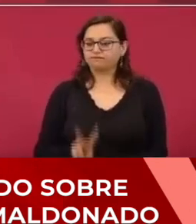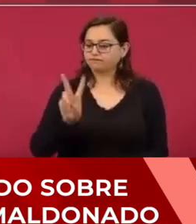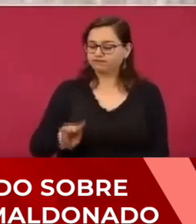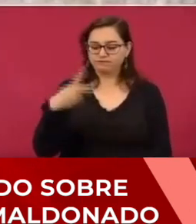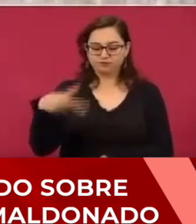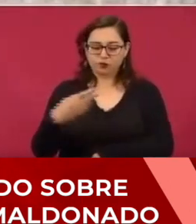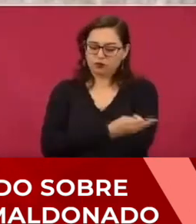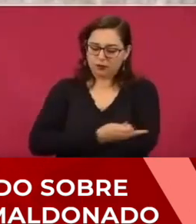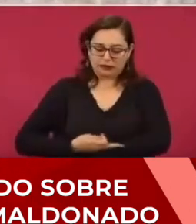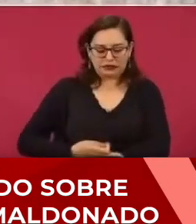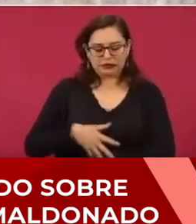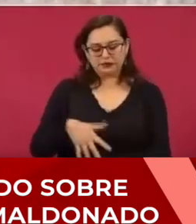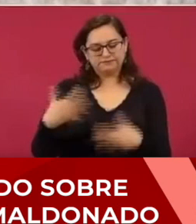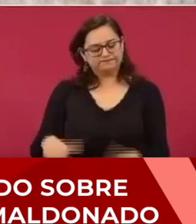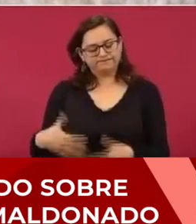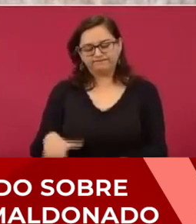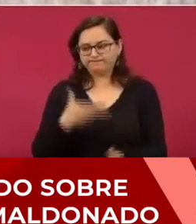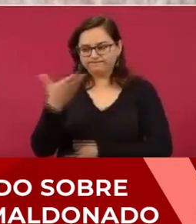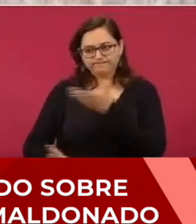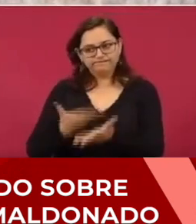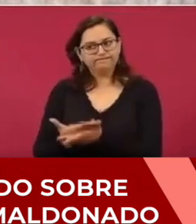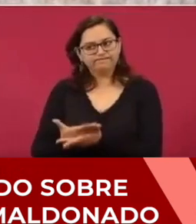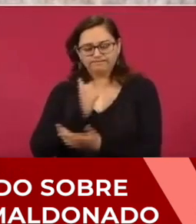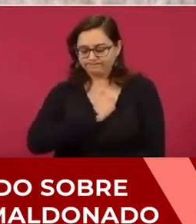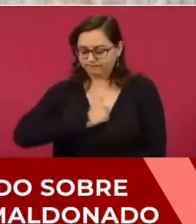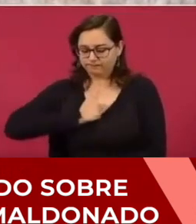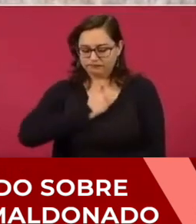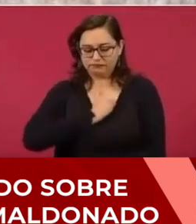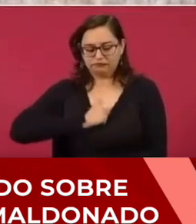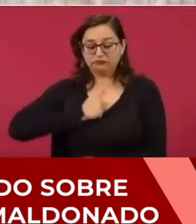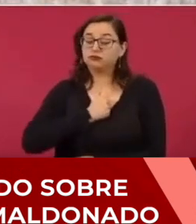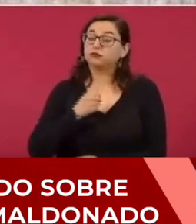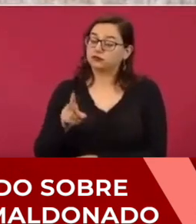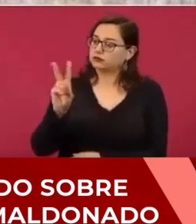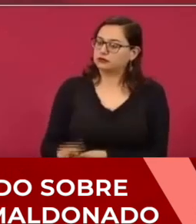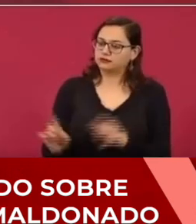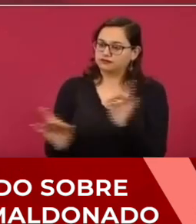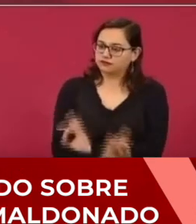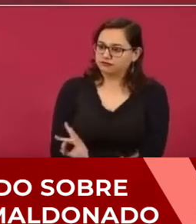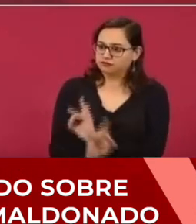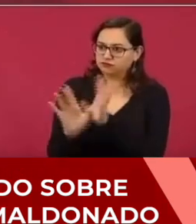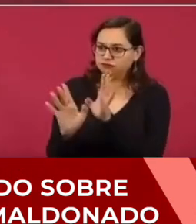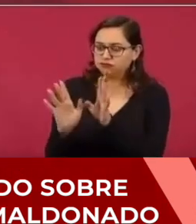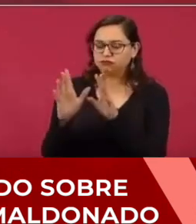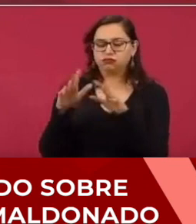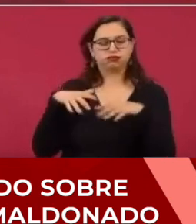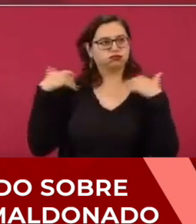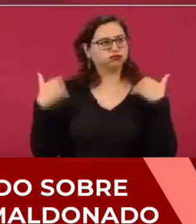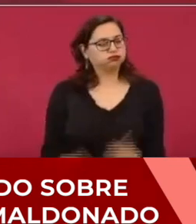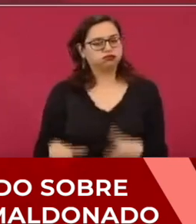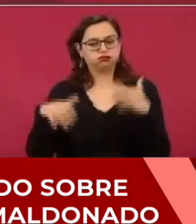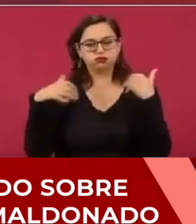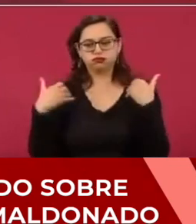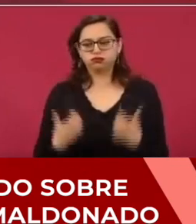familiares primero, ¿no? Y sí, duele mucho lo que pasó en Tijuana.